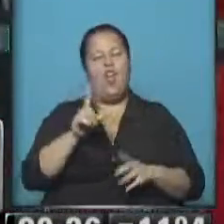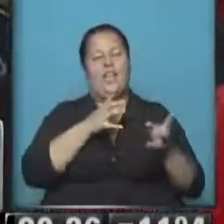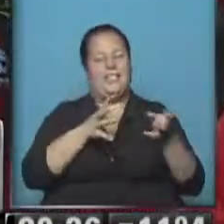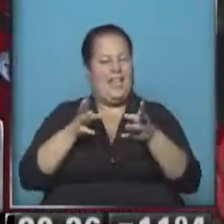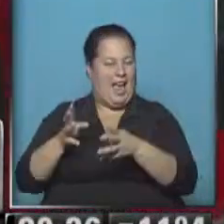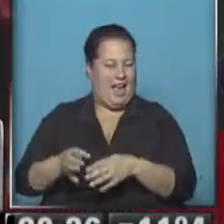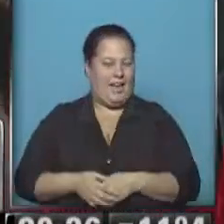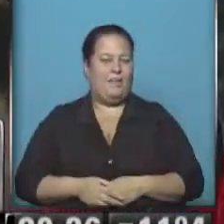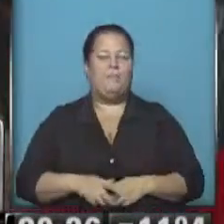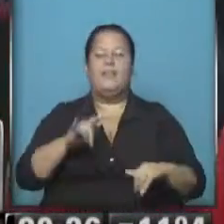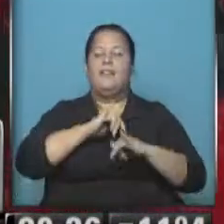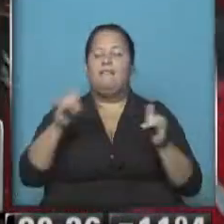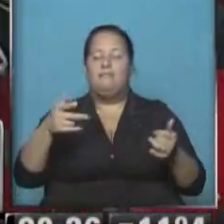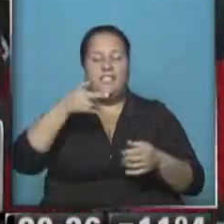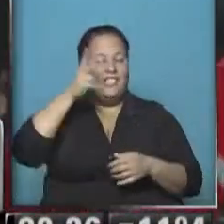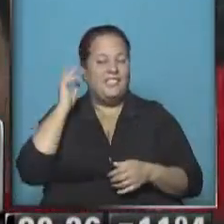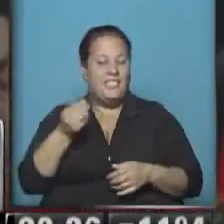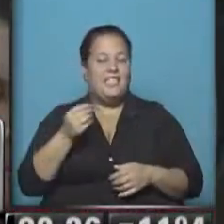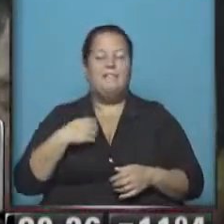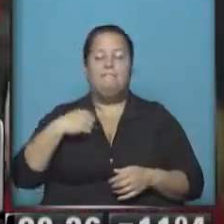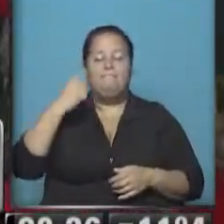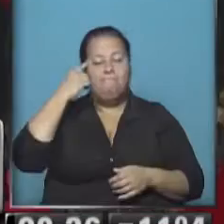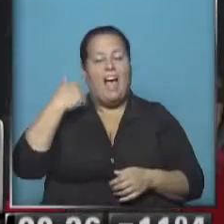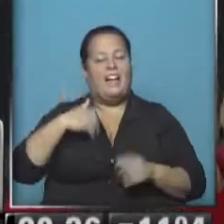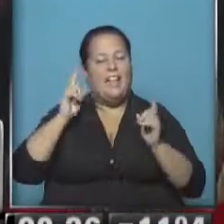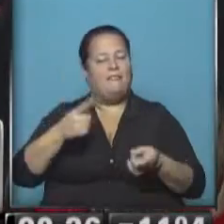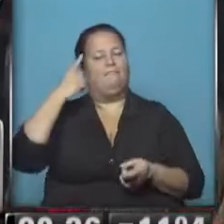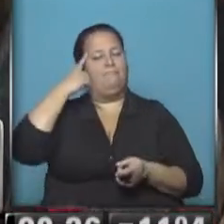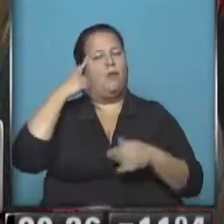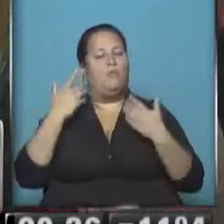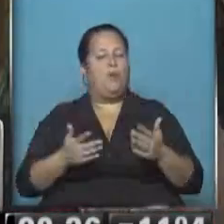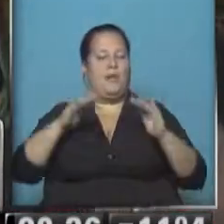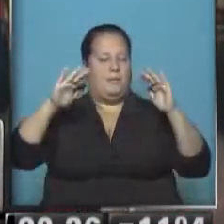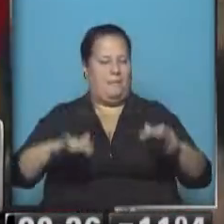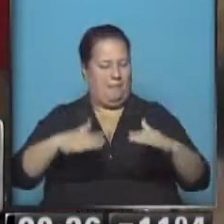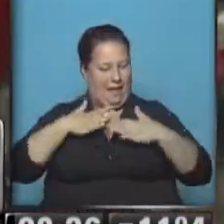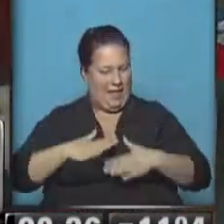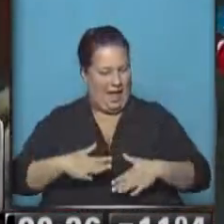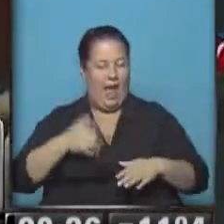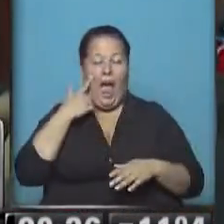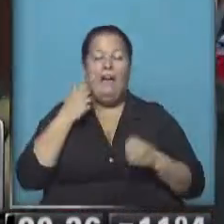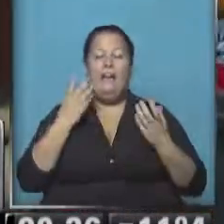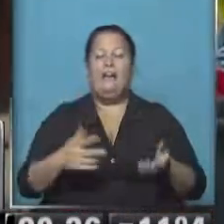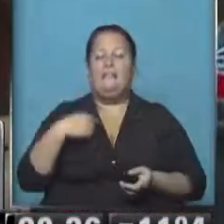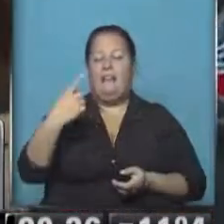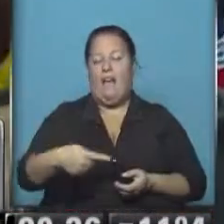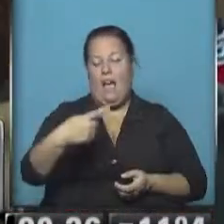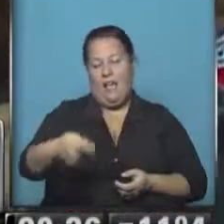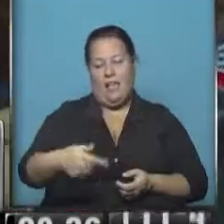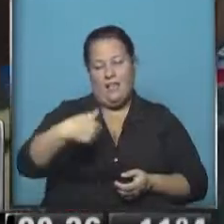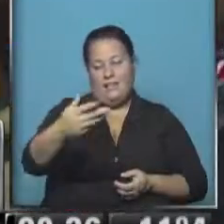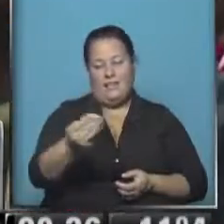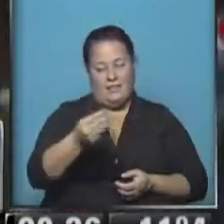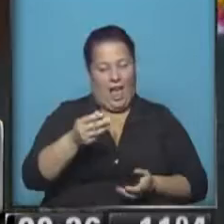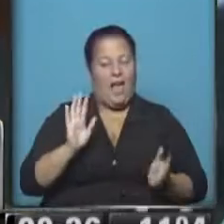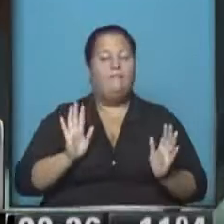y el mensaje llegó a los chilenos y me parece que también a los argentinos por eso bajaron un decibel vamos a ver que lo que ocurre de aquí al sábado